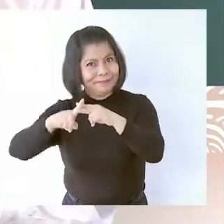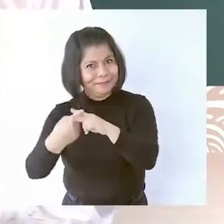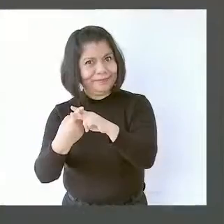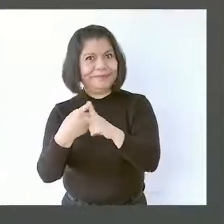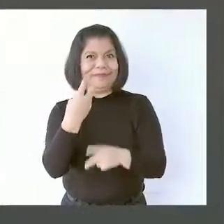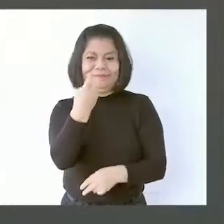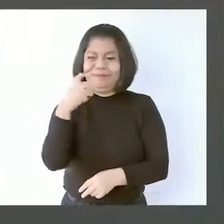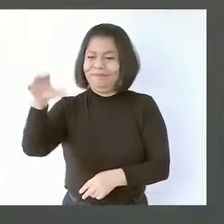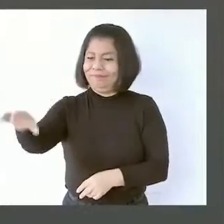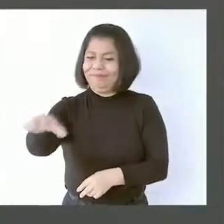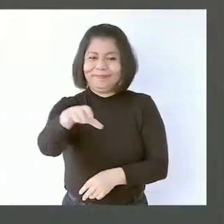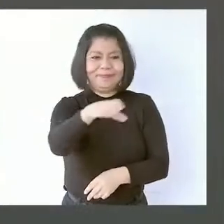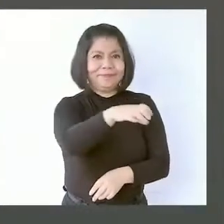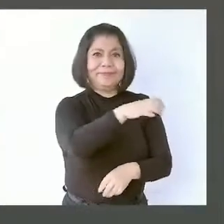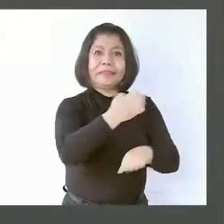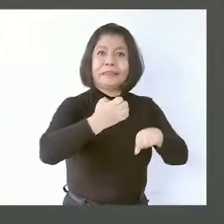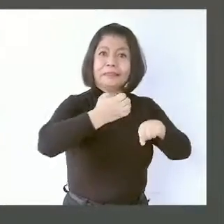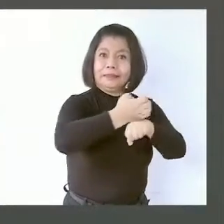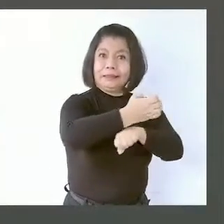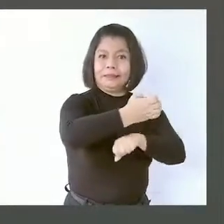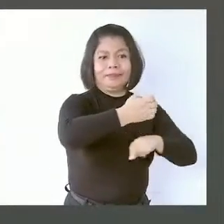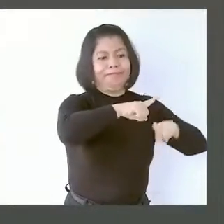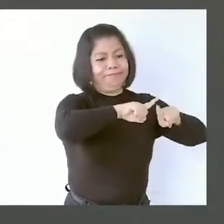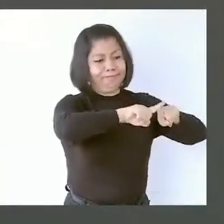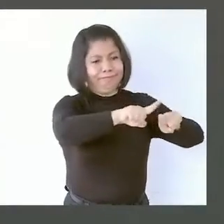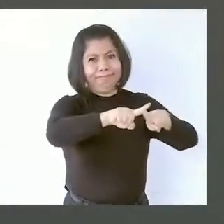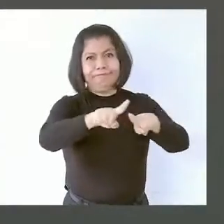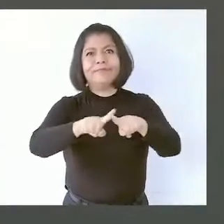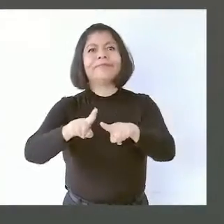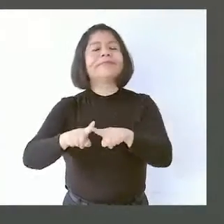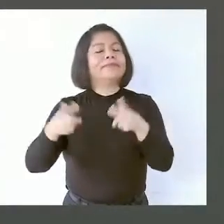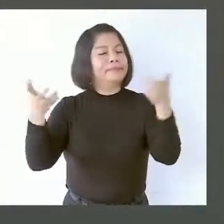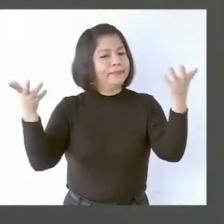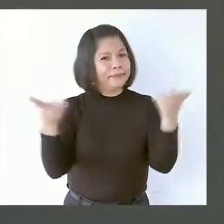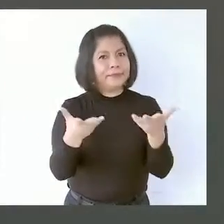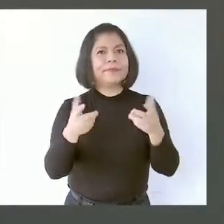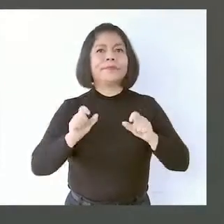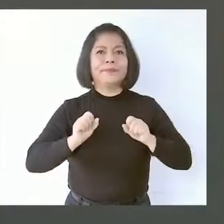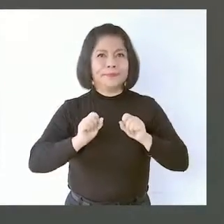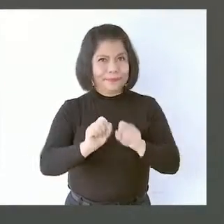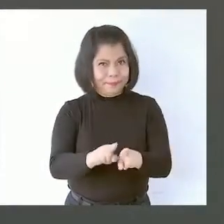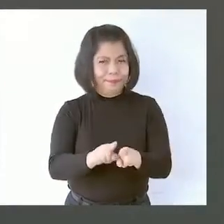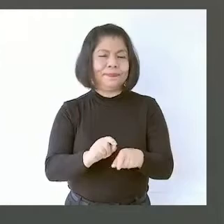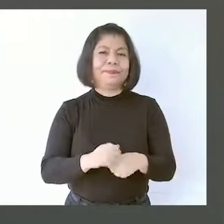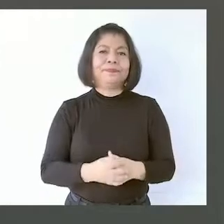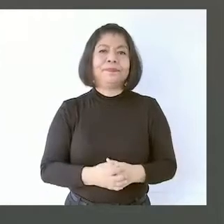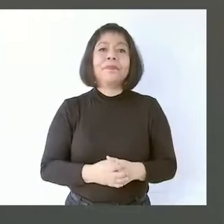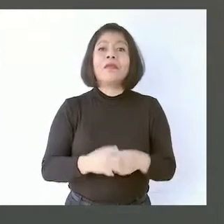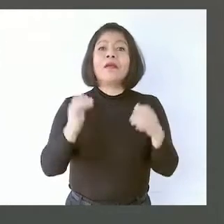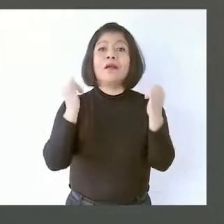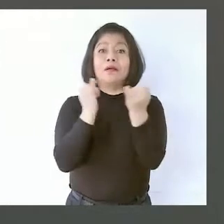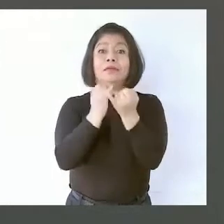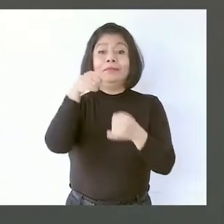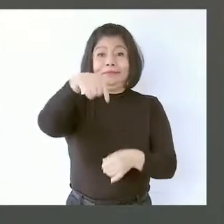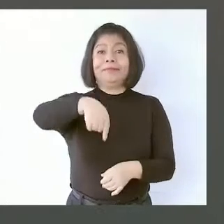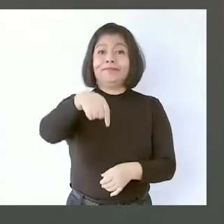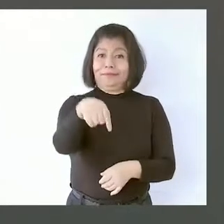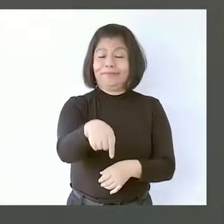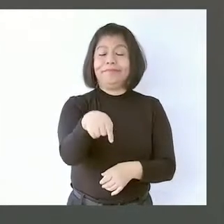estados. No descartamos también que en Quintana Roo